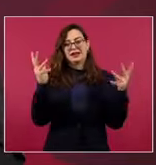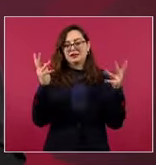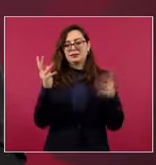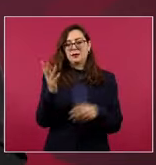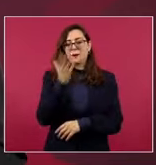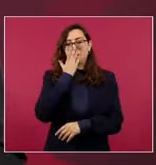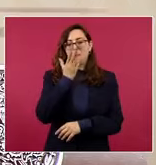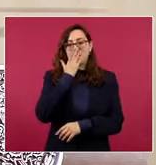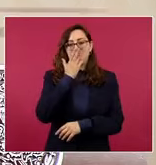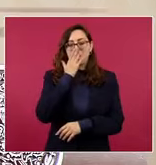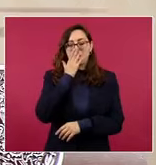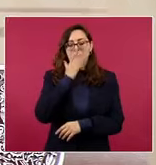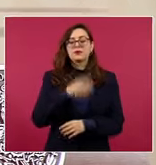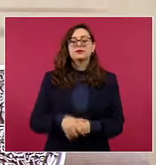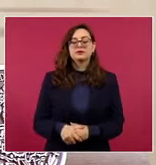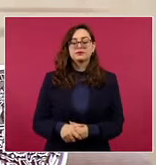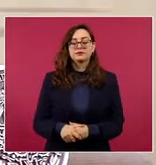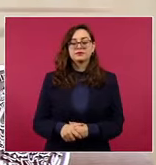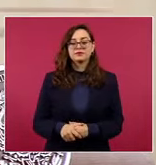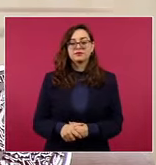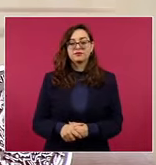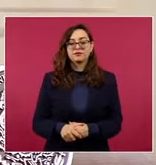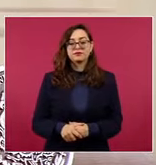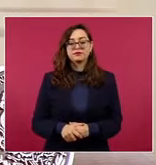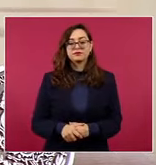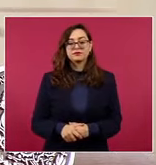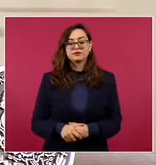de Sonora, como los